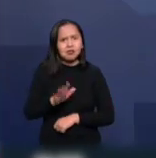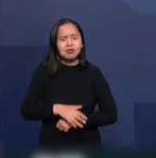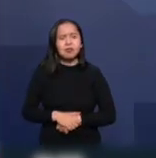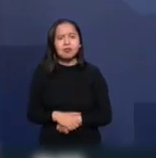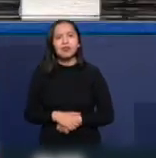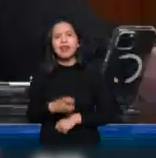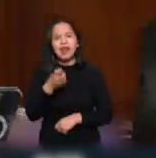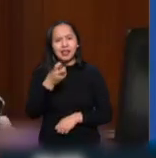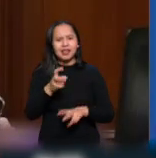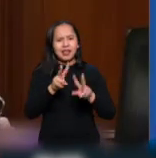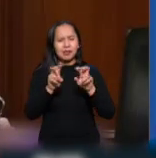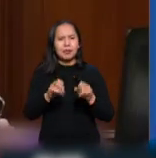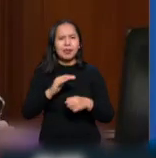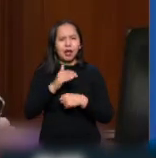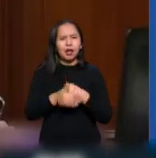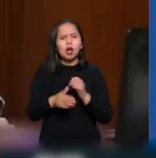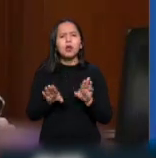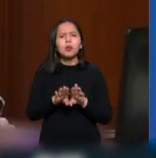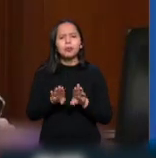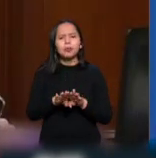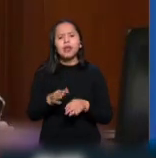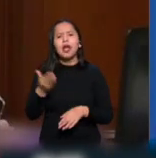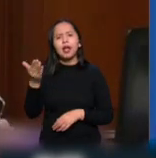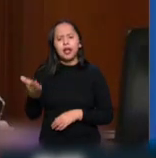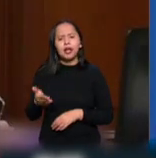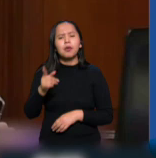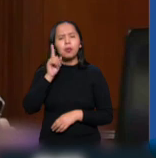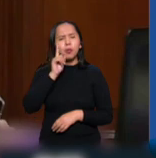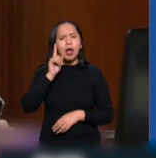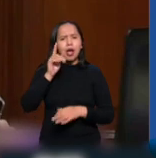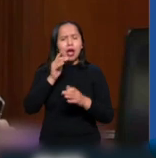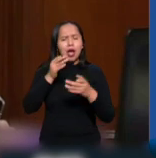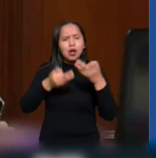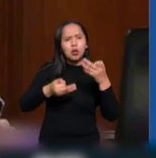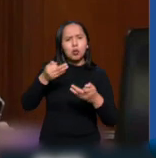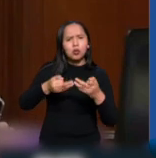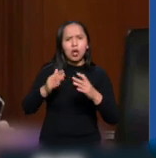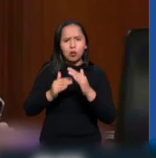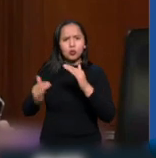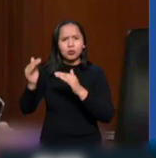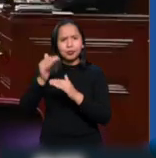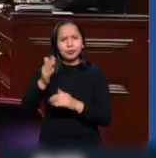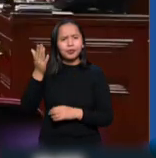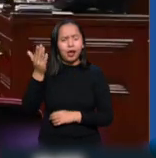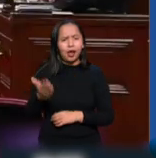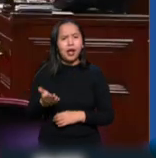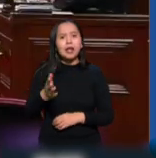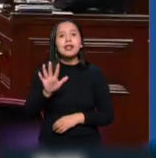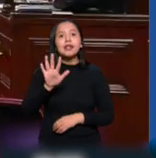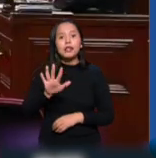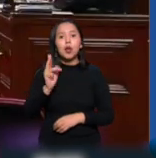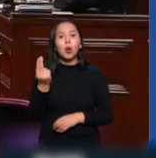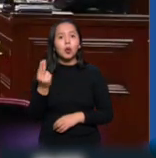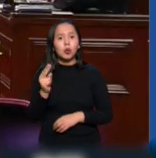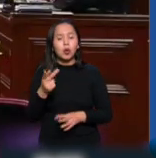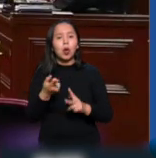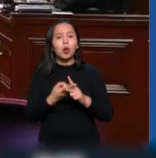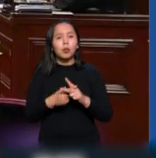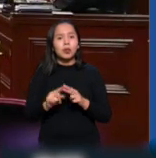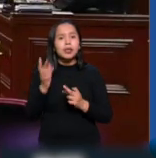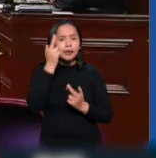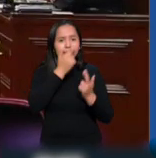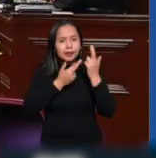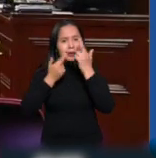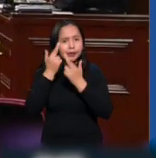Para cerrar este tema, le comento que por la tarde la Suprema Corte de Justicia de la Nación informó que el próximo 5 de noviembre iniciará con la revisión